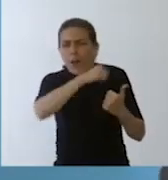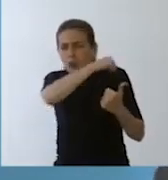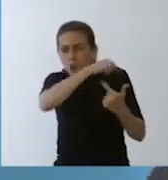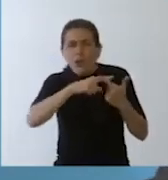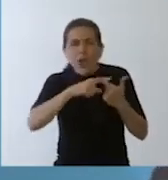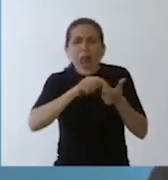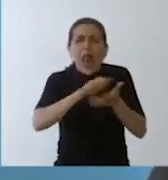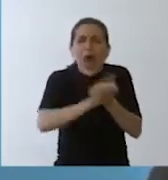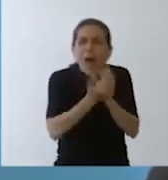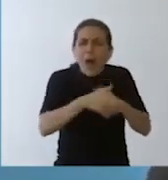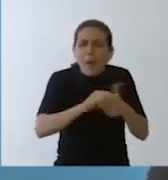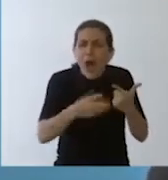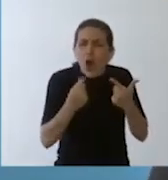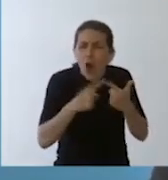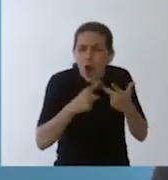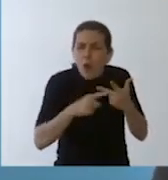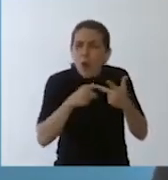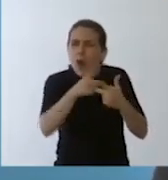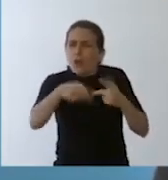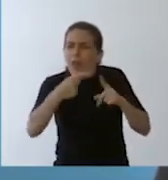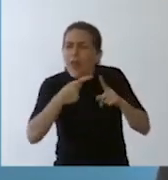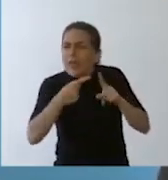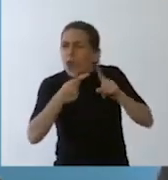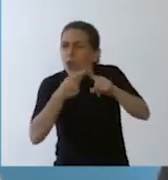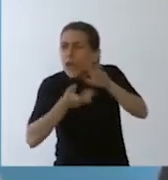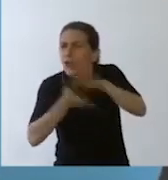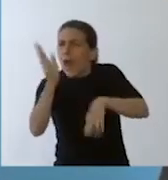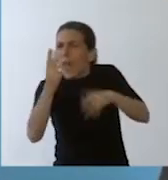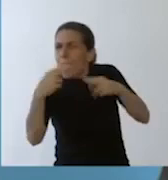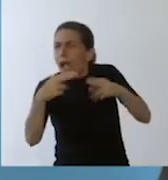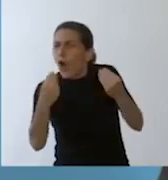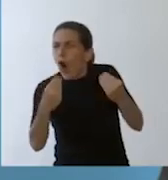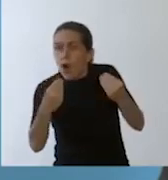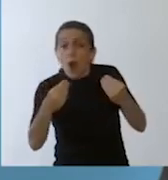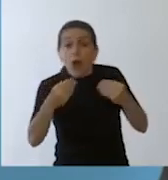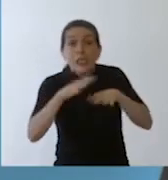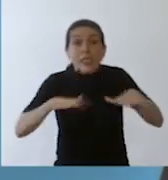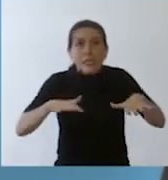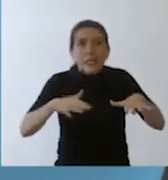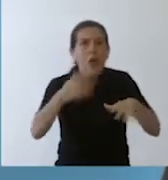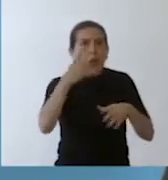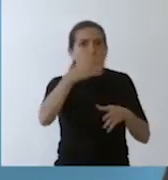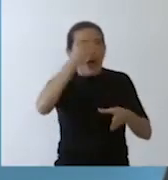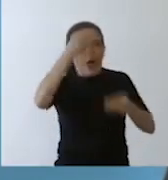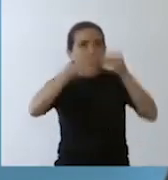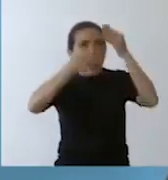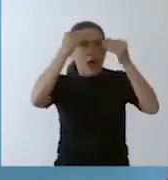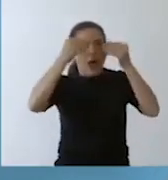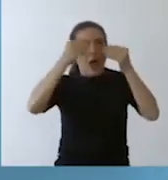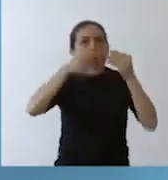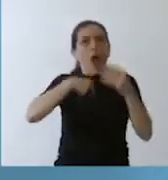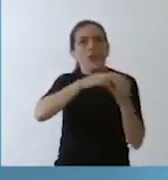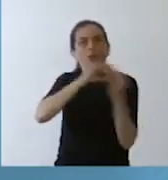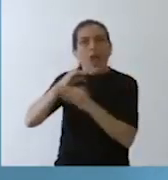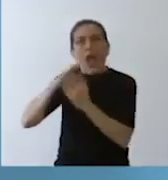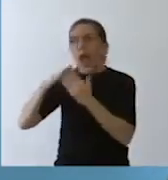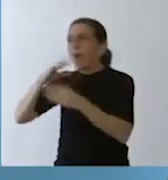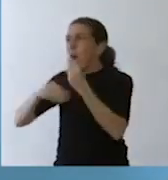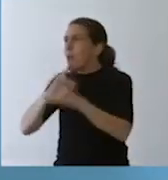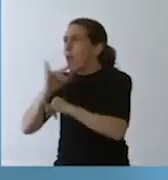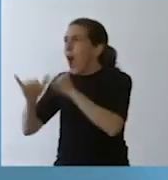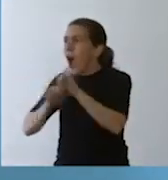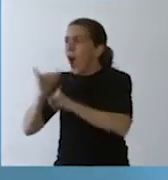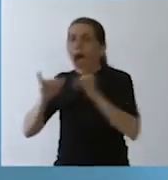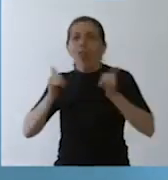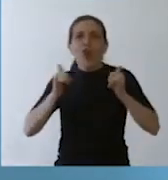manos, cómo manejarse en la comunidad. Los chicos eso lo llevan a sus casas, chicos y adolescentes, y son generalmente los